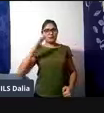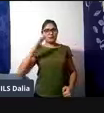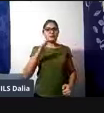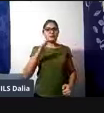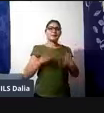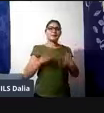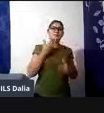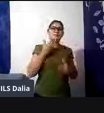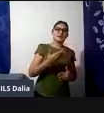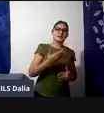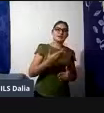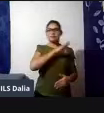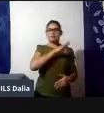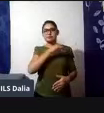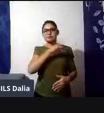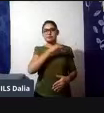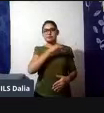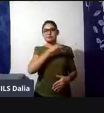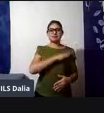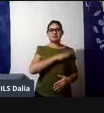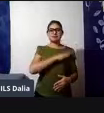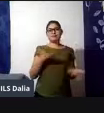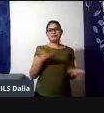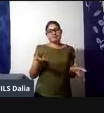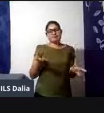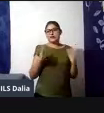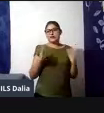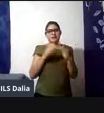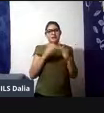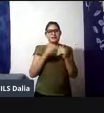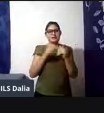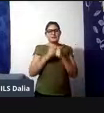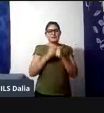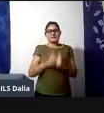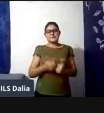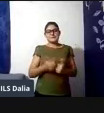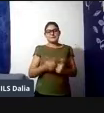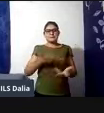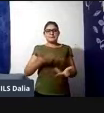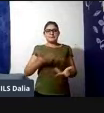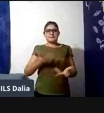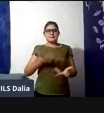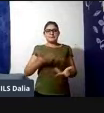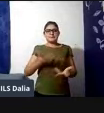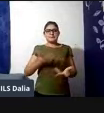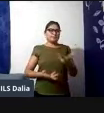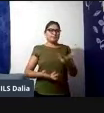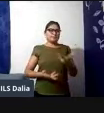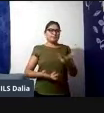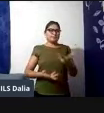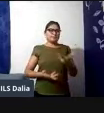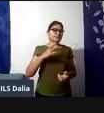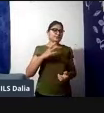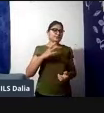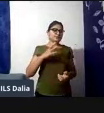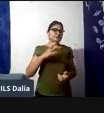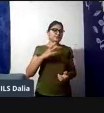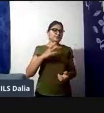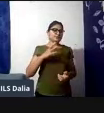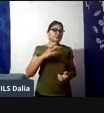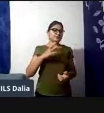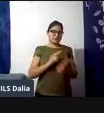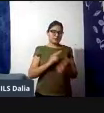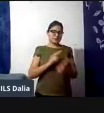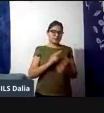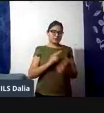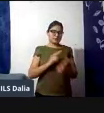La rueda de la fortuna de las emociones, que ese es otro curso que voy a tener en Mamás Millennial, que se llama Sana tus emociones. Y para los